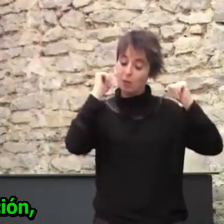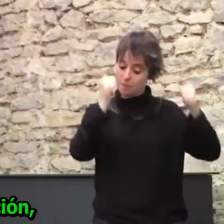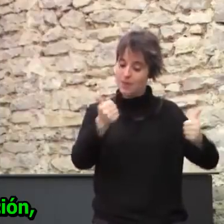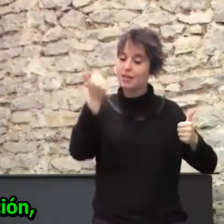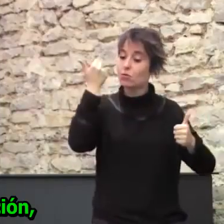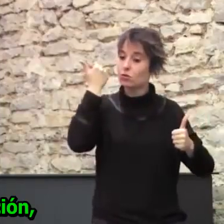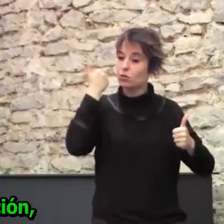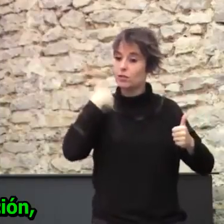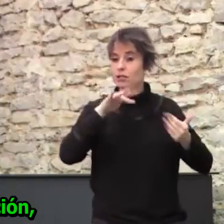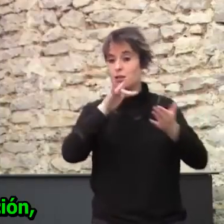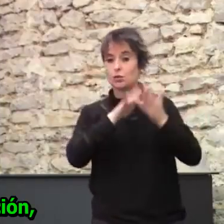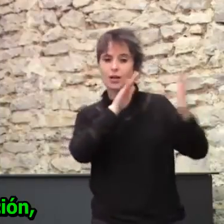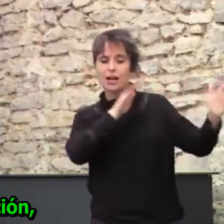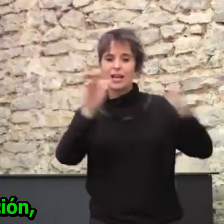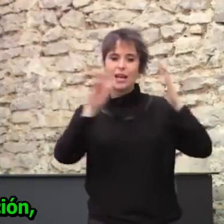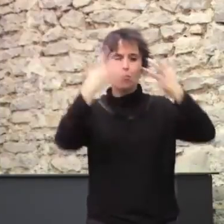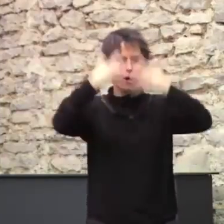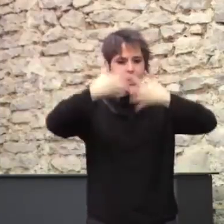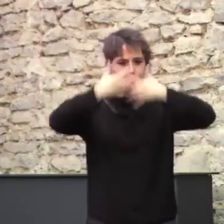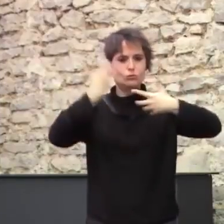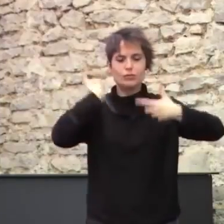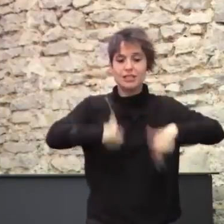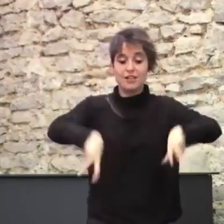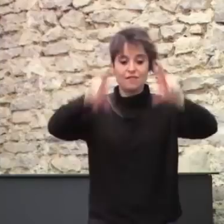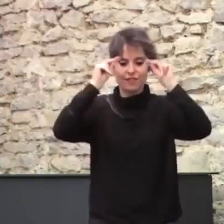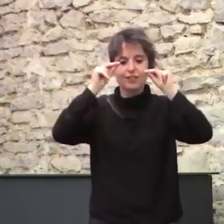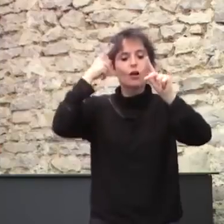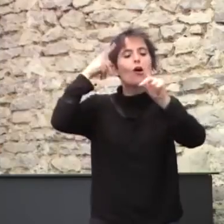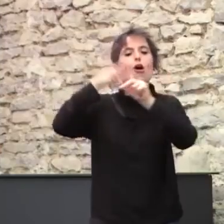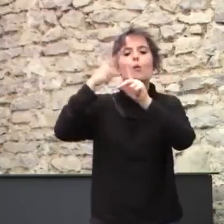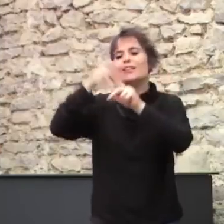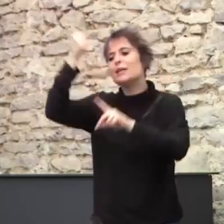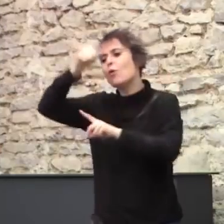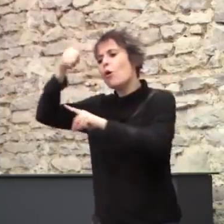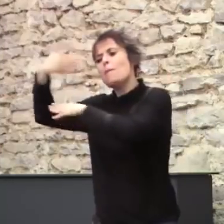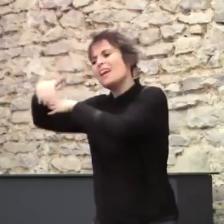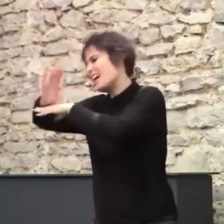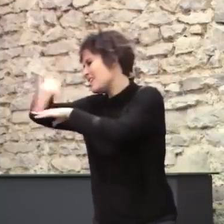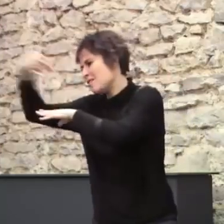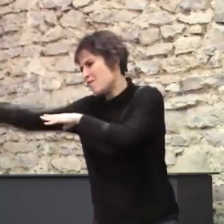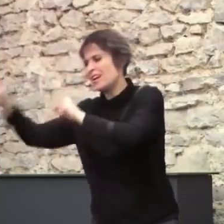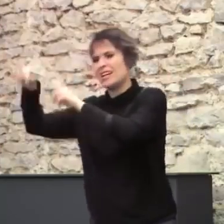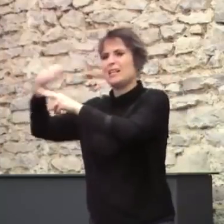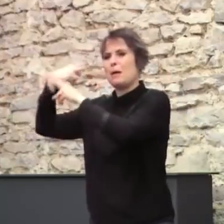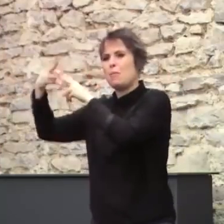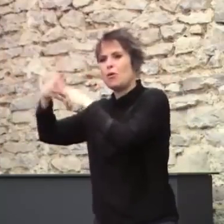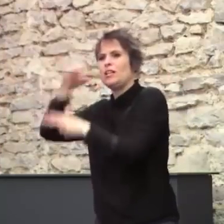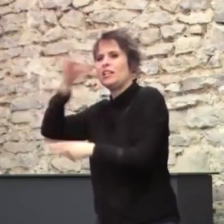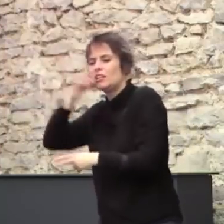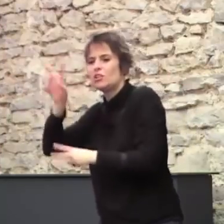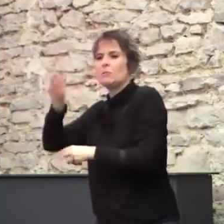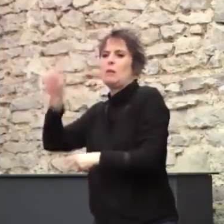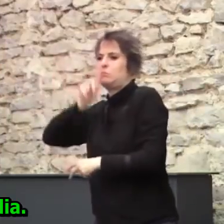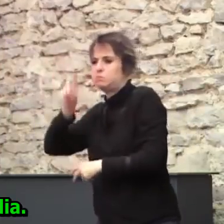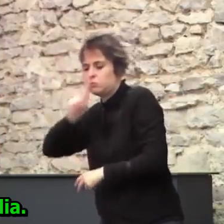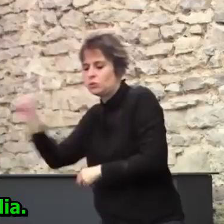cuando ya terminaba la época de la industrialización, en la que el objetivo era sacar al hombre de la calle, de los mítines políticos, de los puticlubs, de